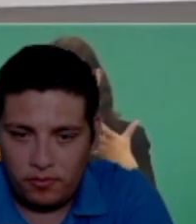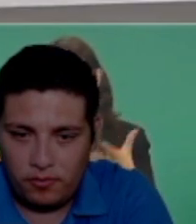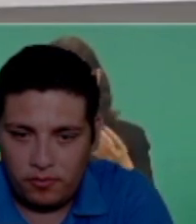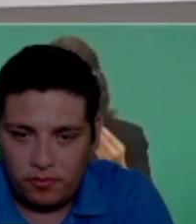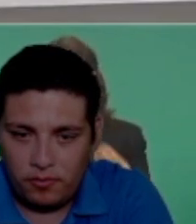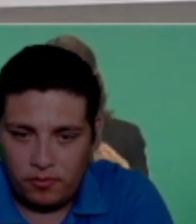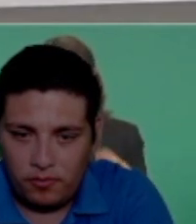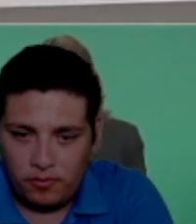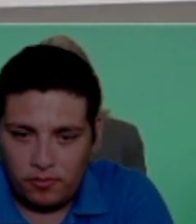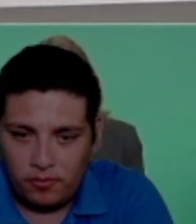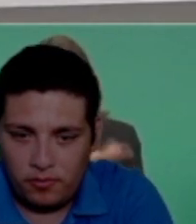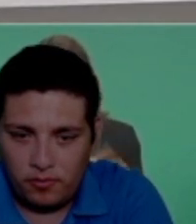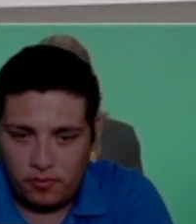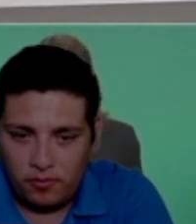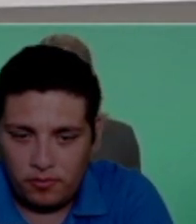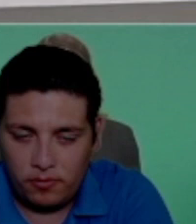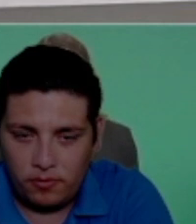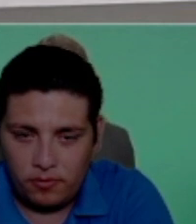Mire,